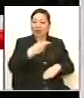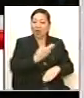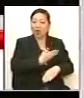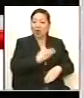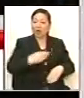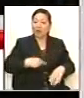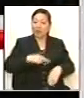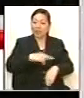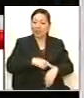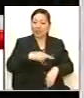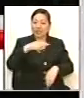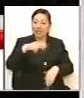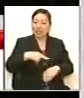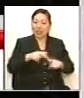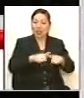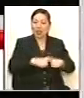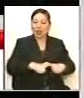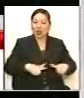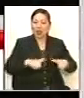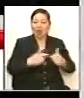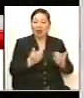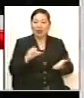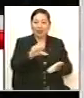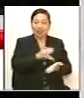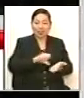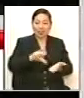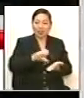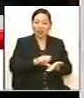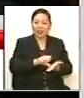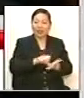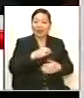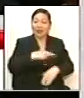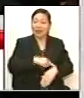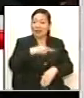gobiernos regionales y locales, centro con el Congreso de la